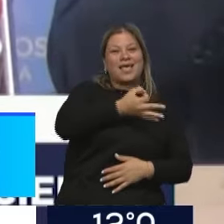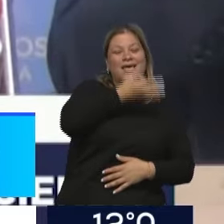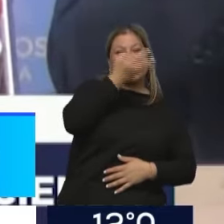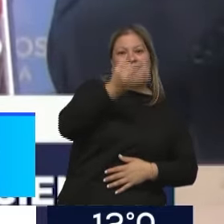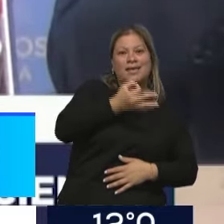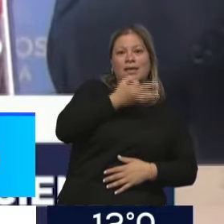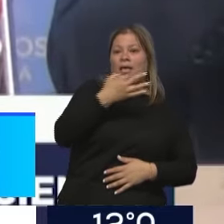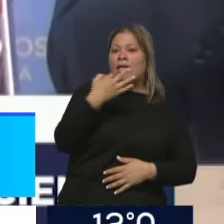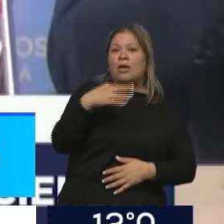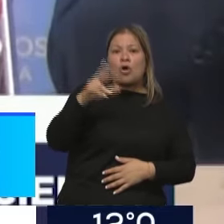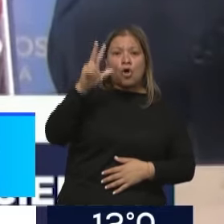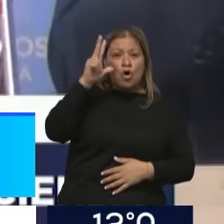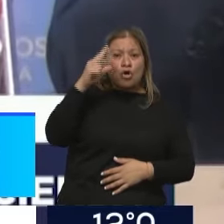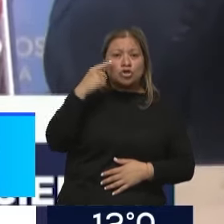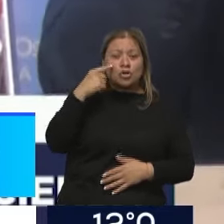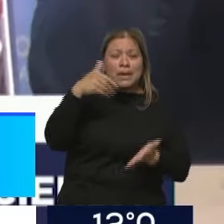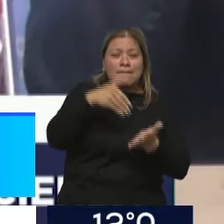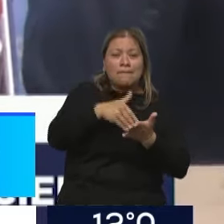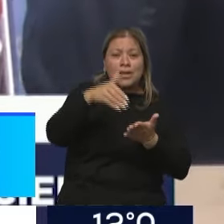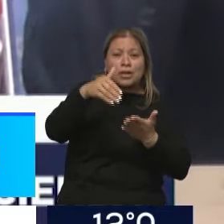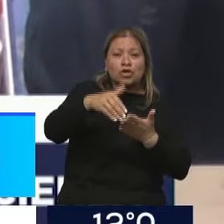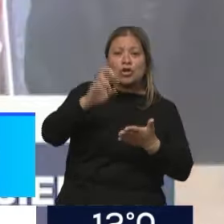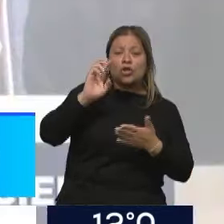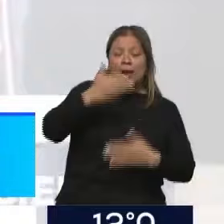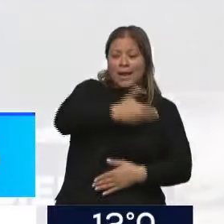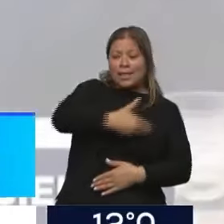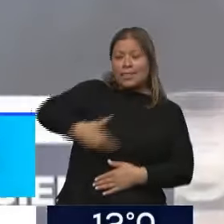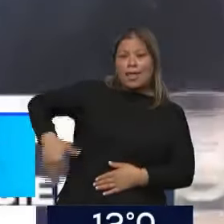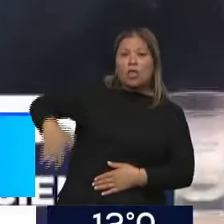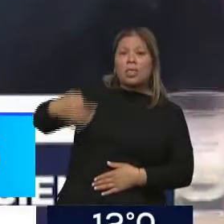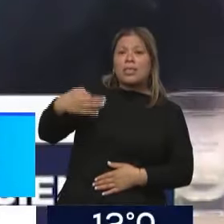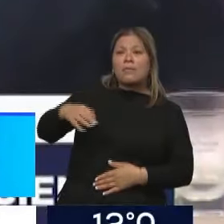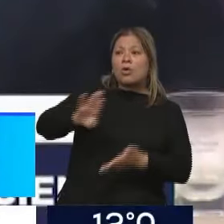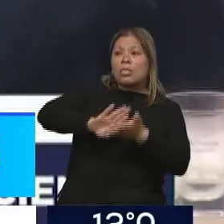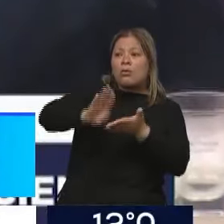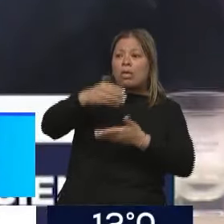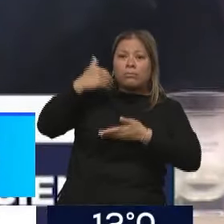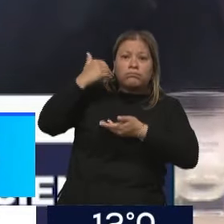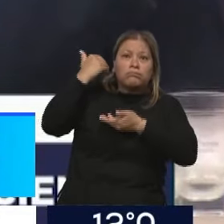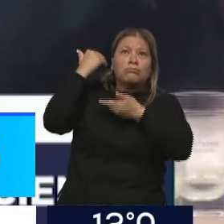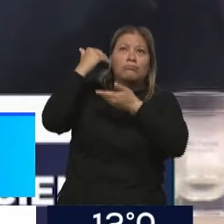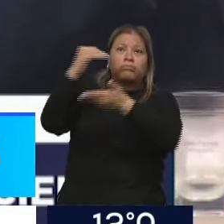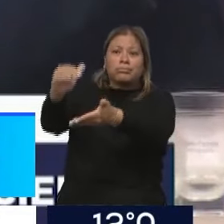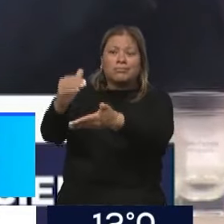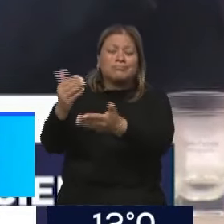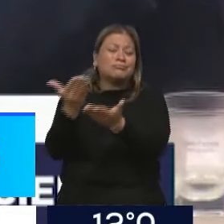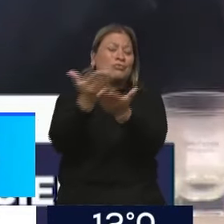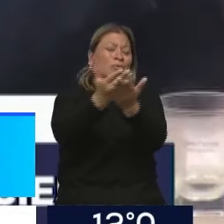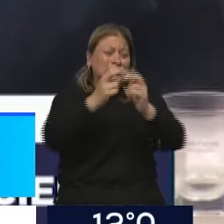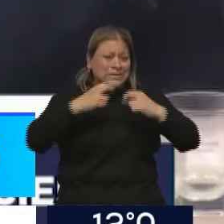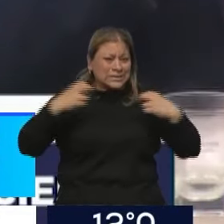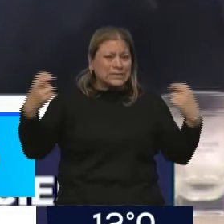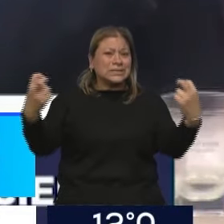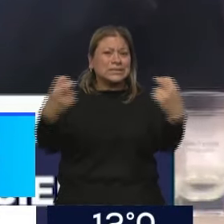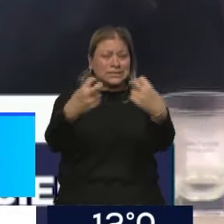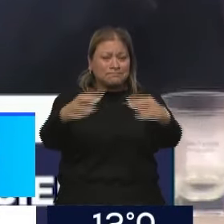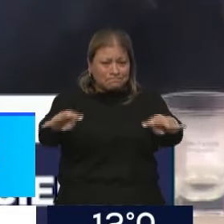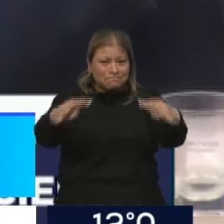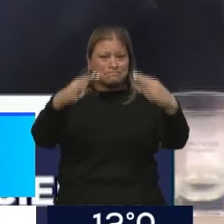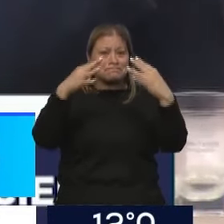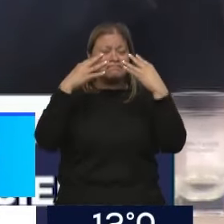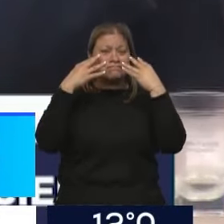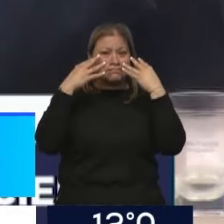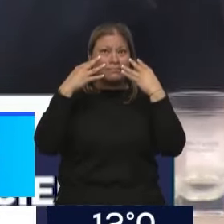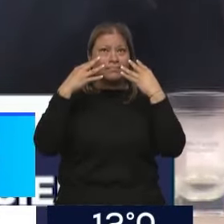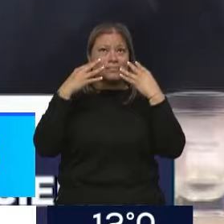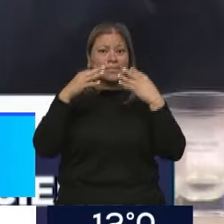ser asistida en 8.000 millones de dólares por el Estado argentino. ¿Por qué no se sientan y escuchan un poco? Escuchen, escuchen, ahora